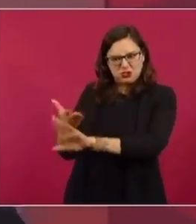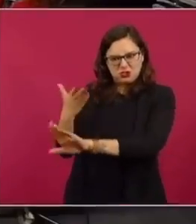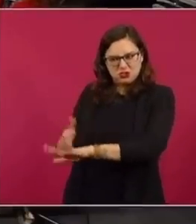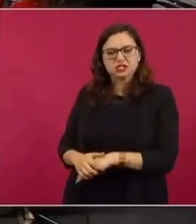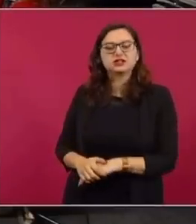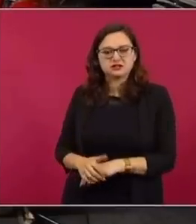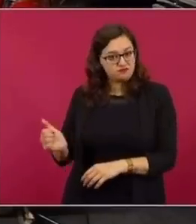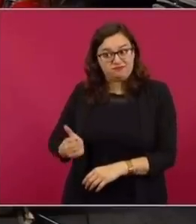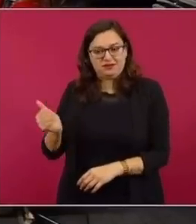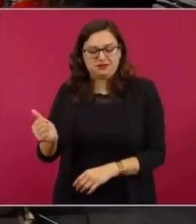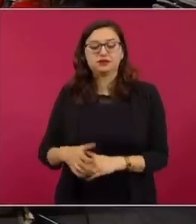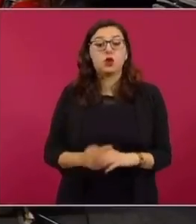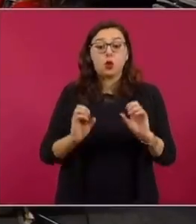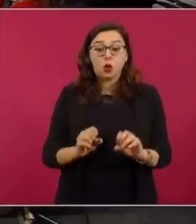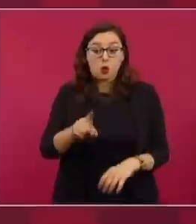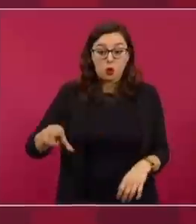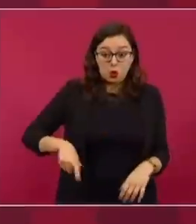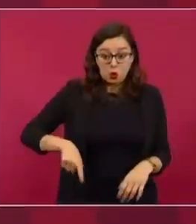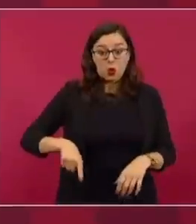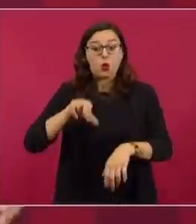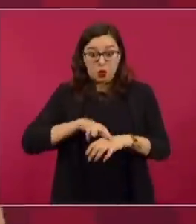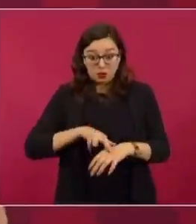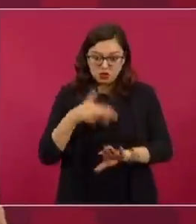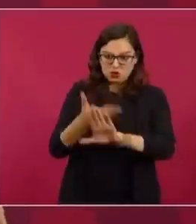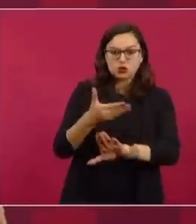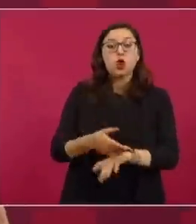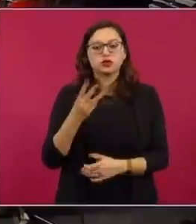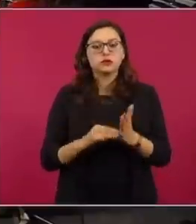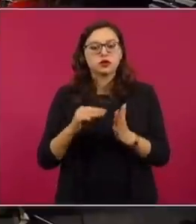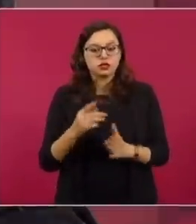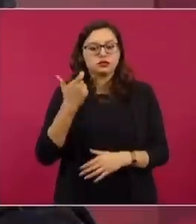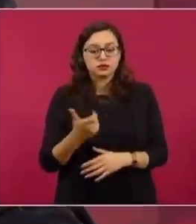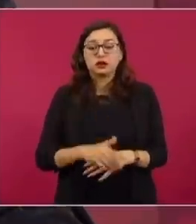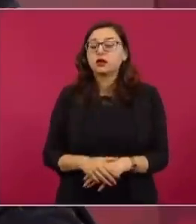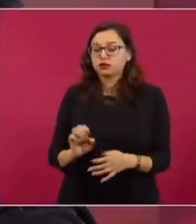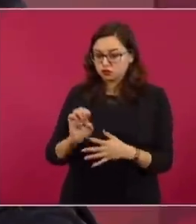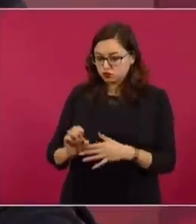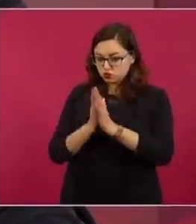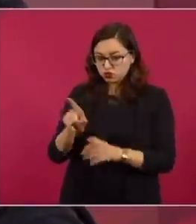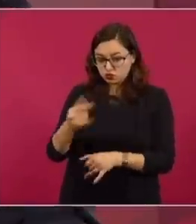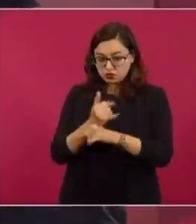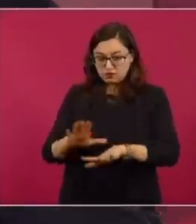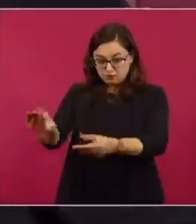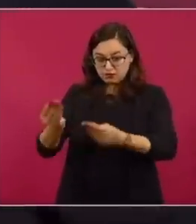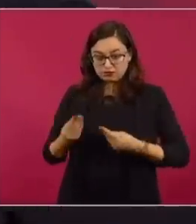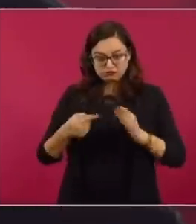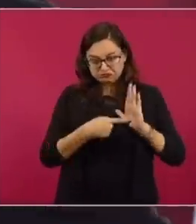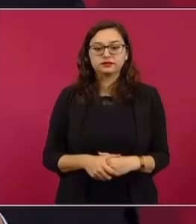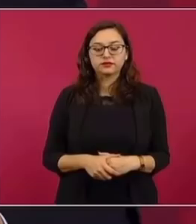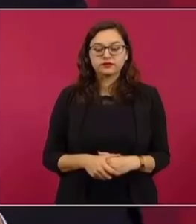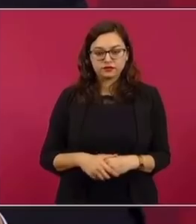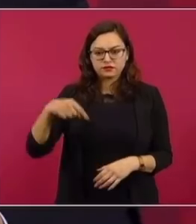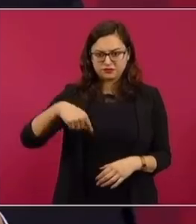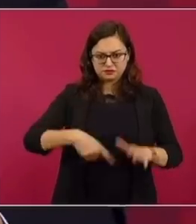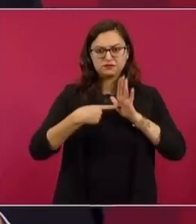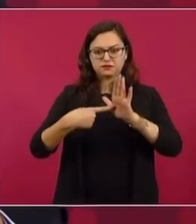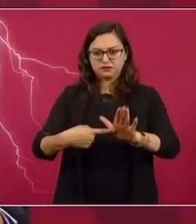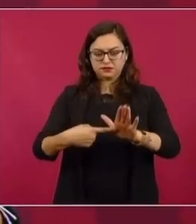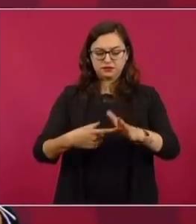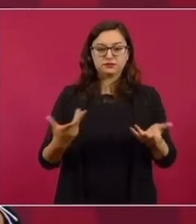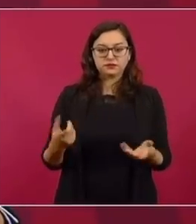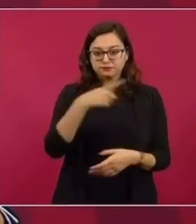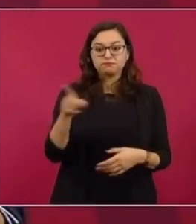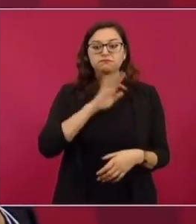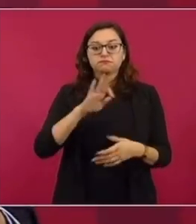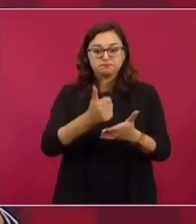lo de un gobernador, por ejemplo. Sí, sí, haz la solicitud a Transparencia, me traes aquí ese informe y lo damos a conocer aquí.